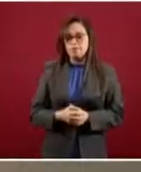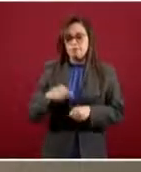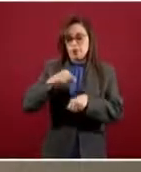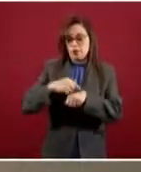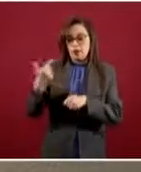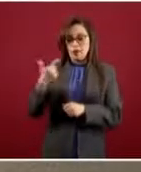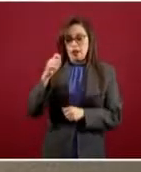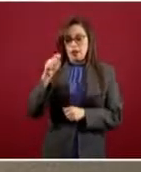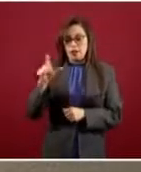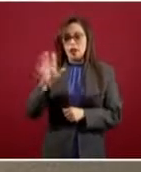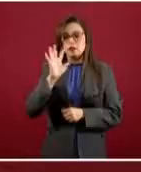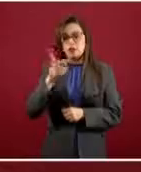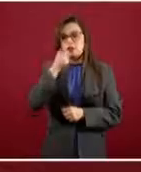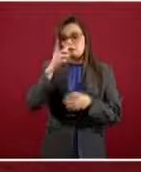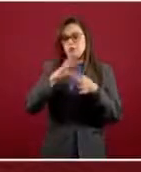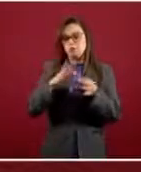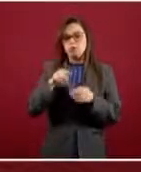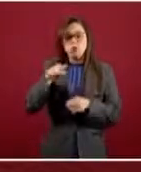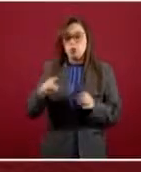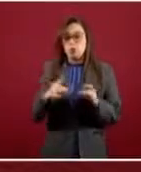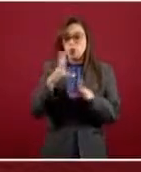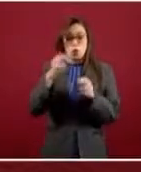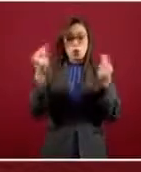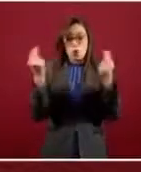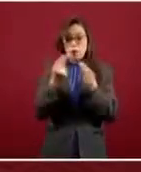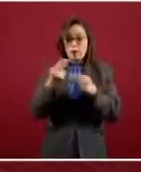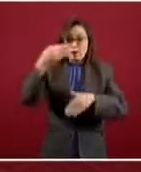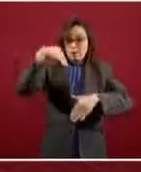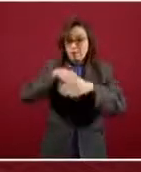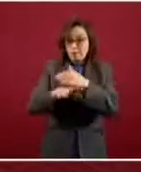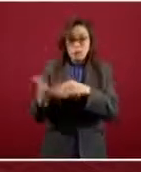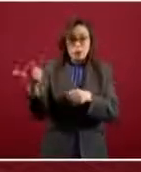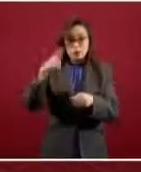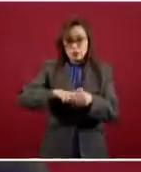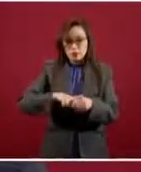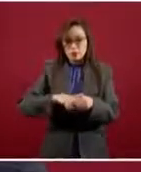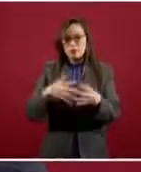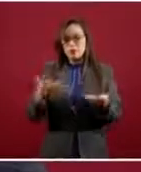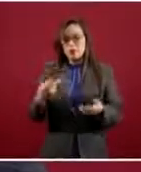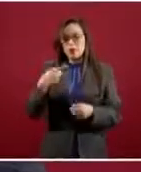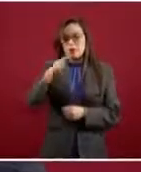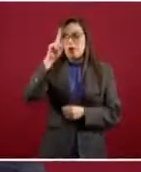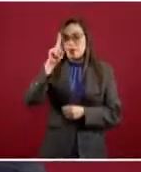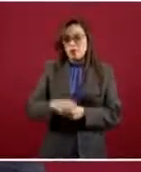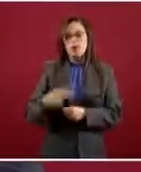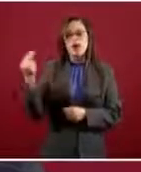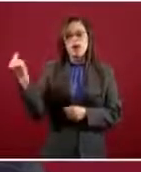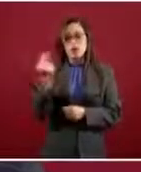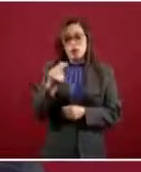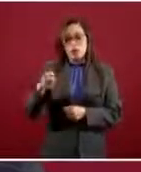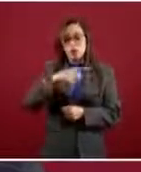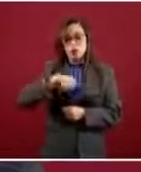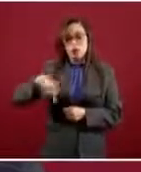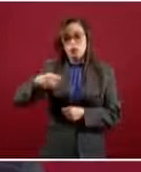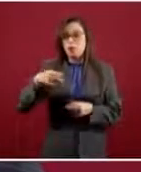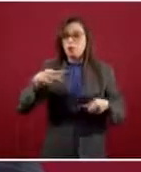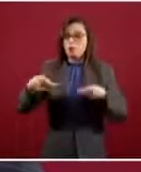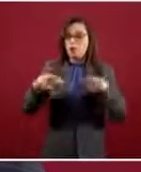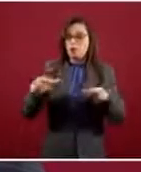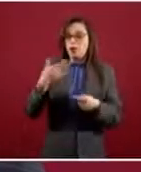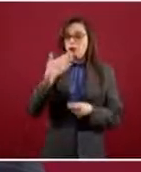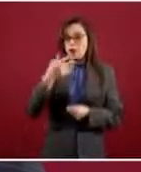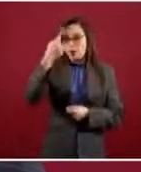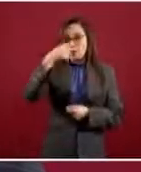requiere tratamiento hospitalario, pero lo cierto es que tenemos que estar preparados para ese grupo de pacientes que nos va a llegar al hospital y que va a